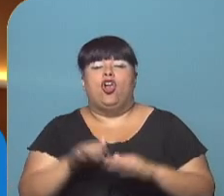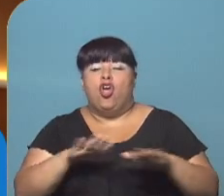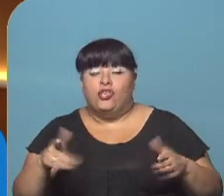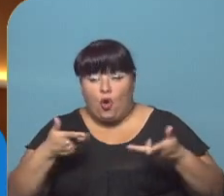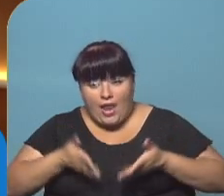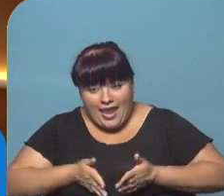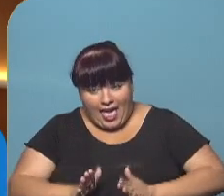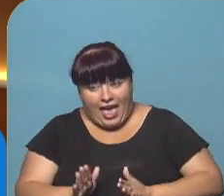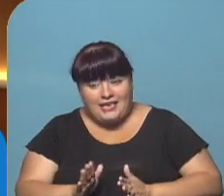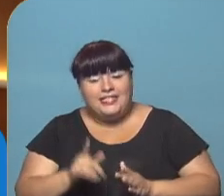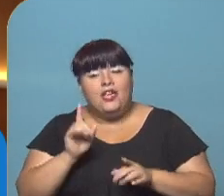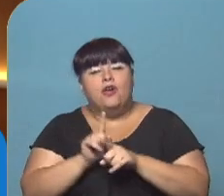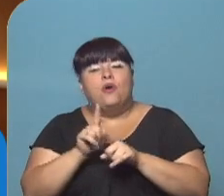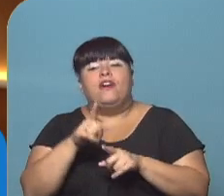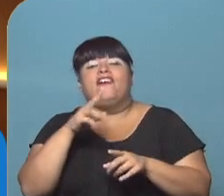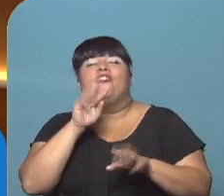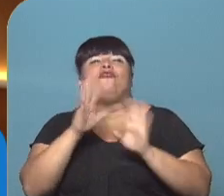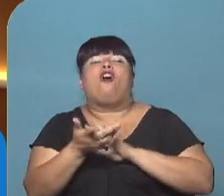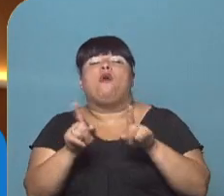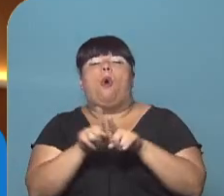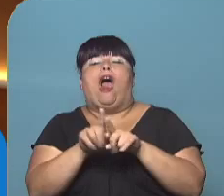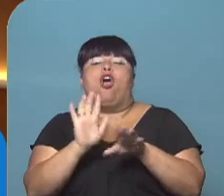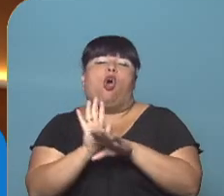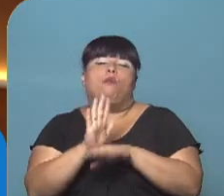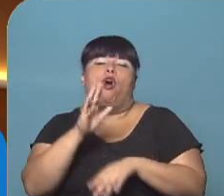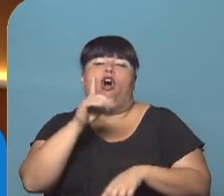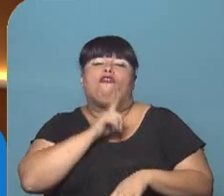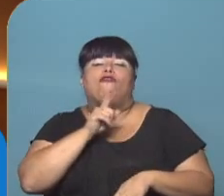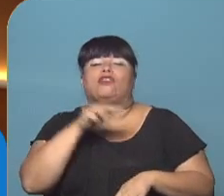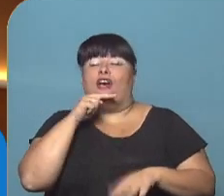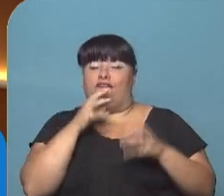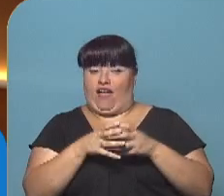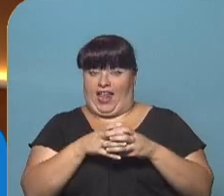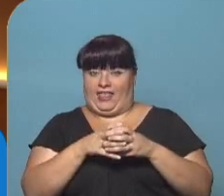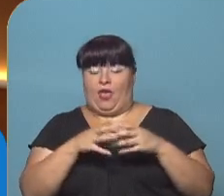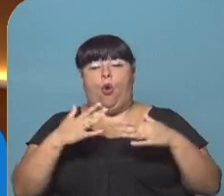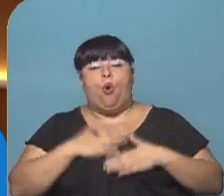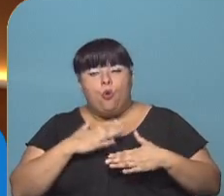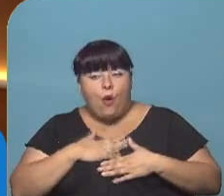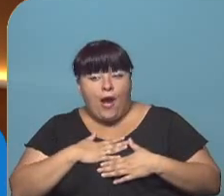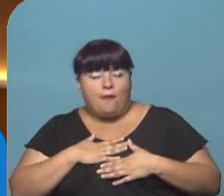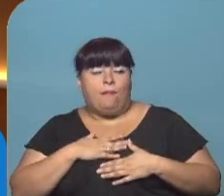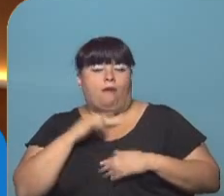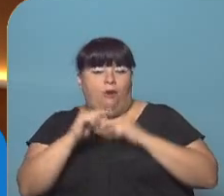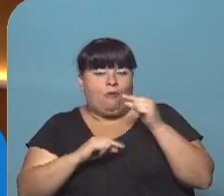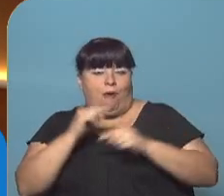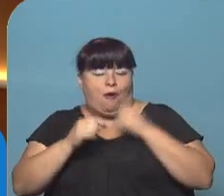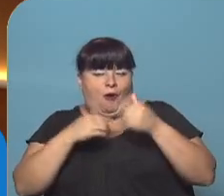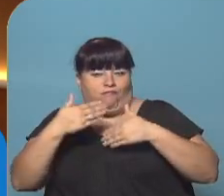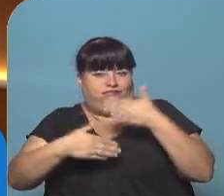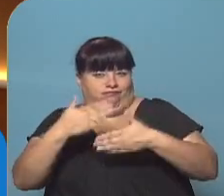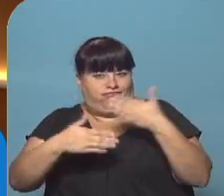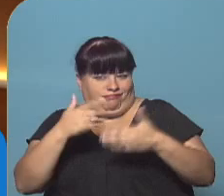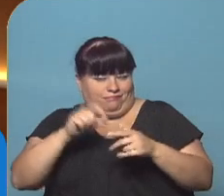cuando nace es una fruta verde, ¿sí? O sea, el cuerpo humano va madurando con el correr